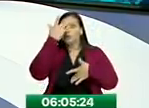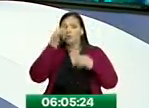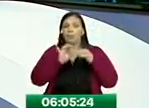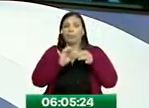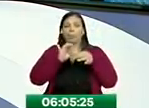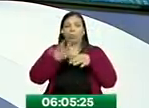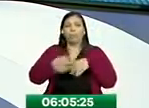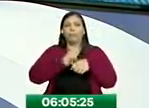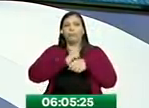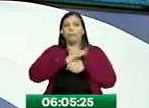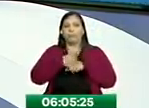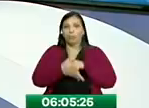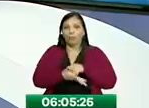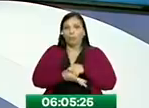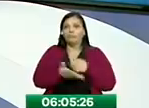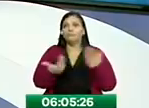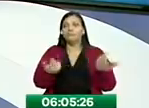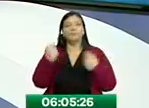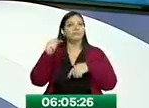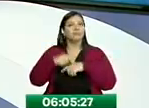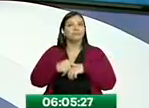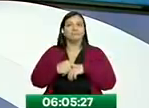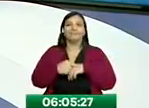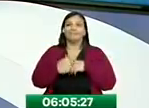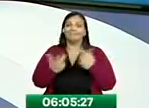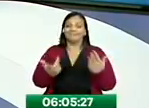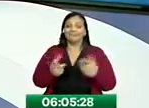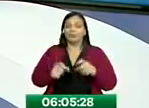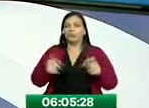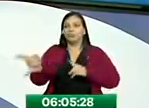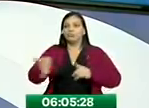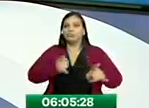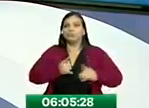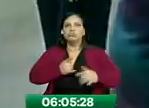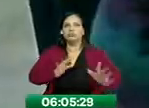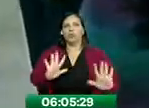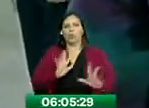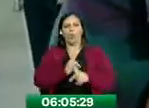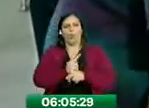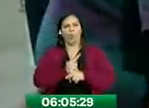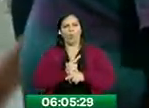viajeros que sí lograron ingresar a su tierra natal.